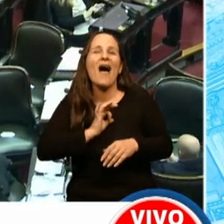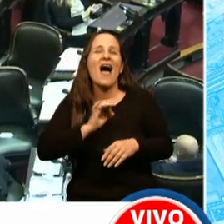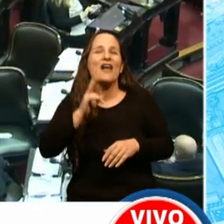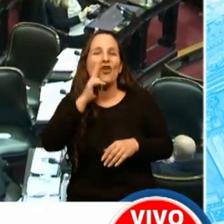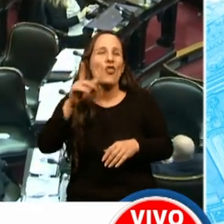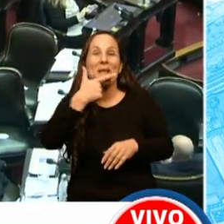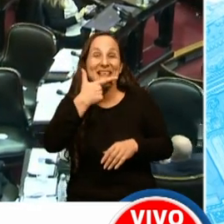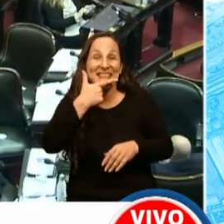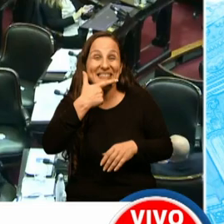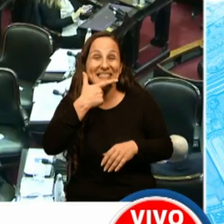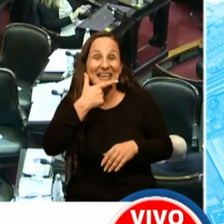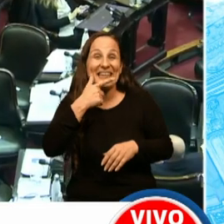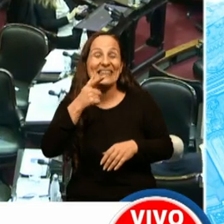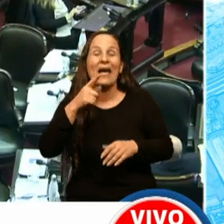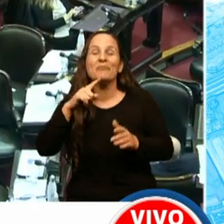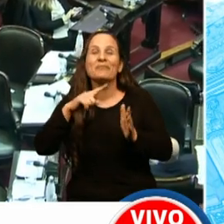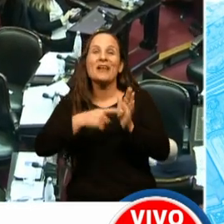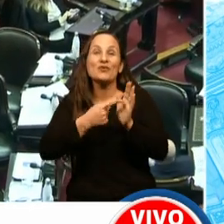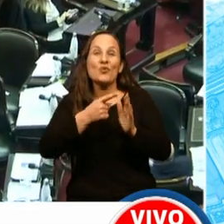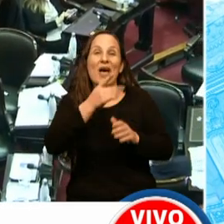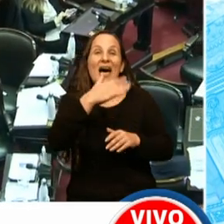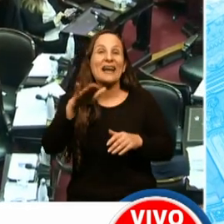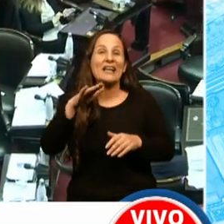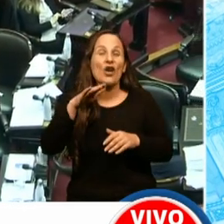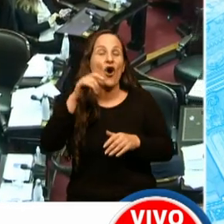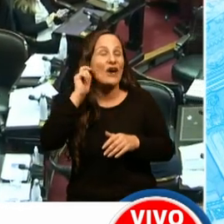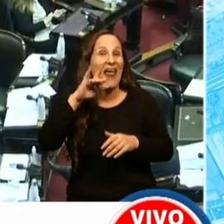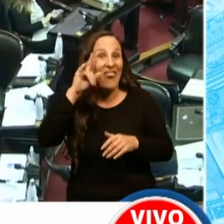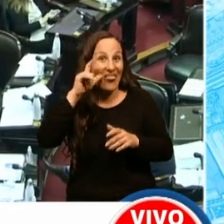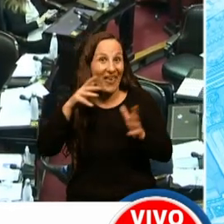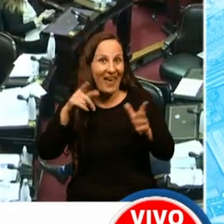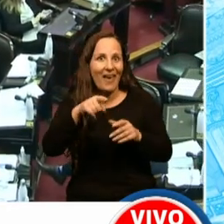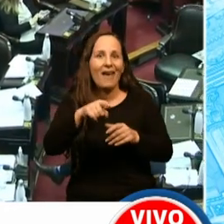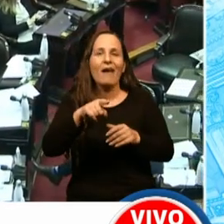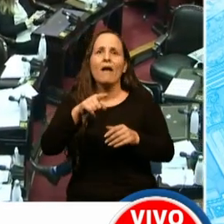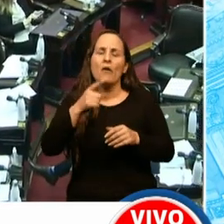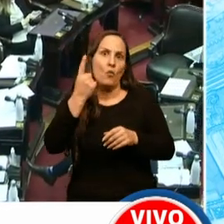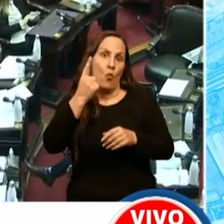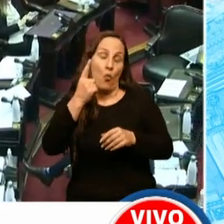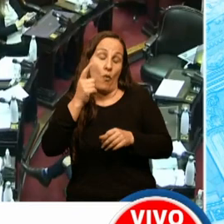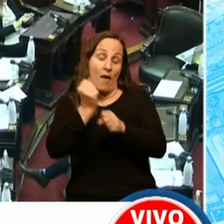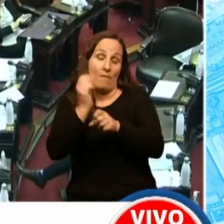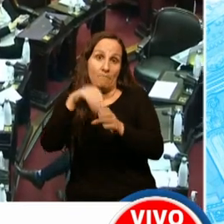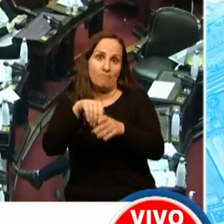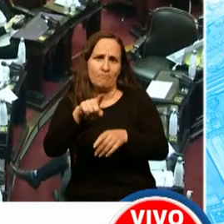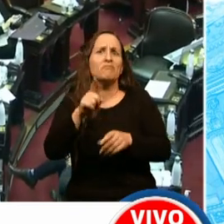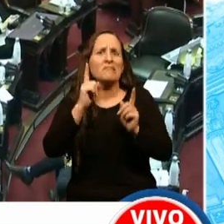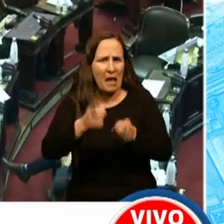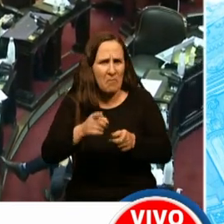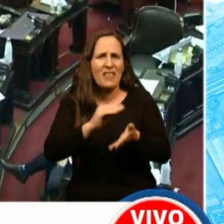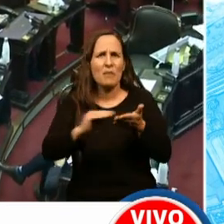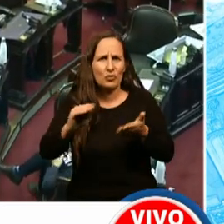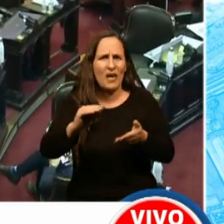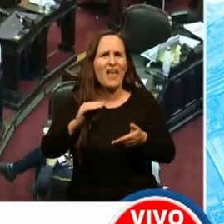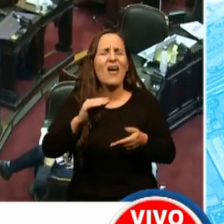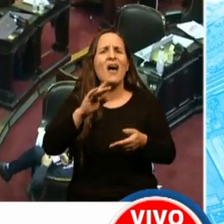2017 en la ciudad de río grande una de nuestras concejales una compañera que también fue diputada verónica